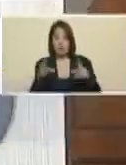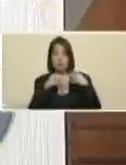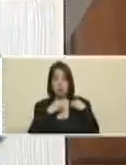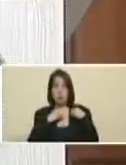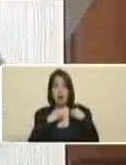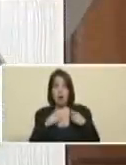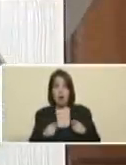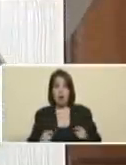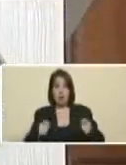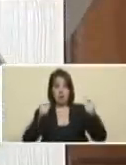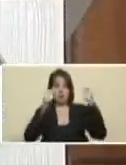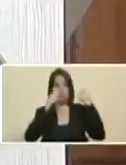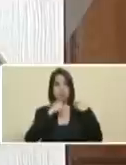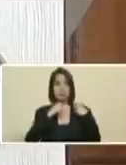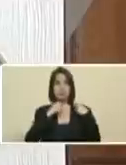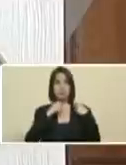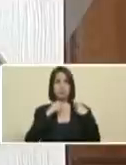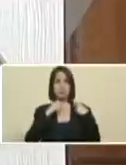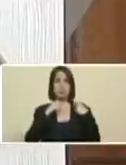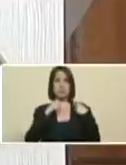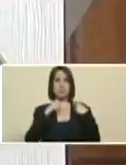la Cancillería.